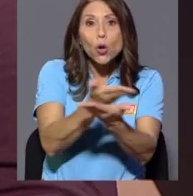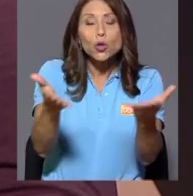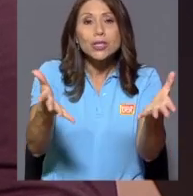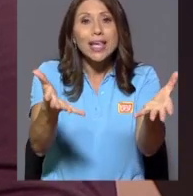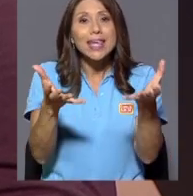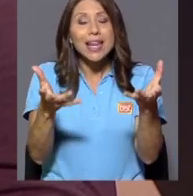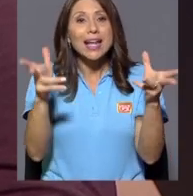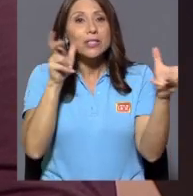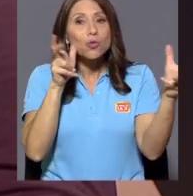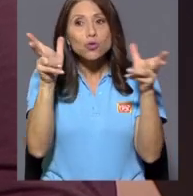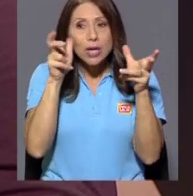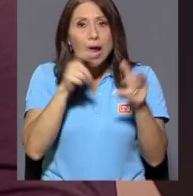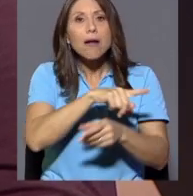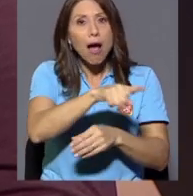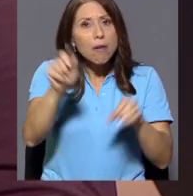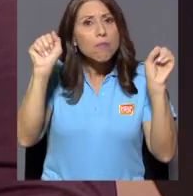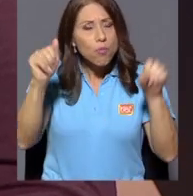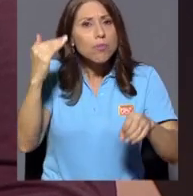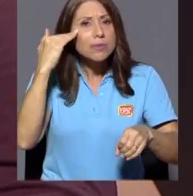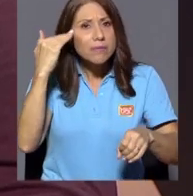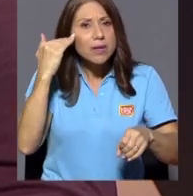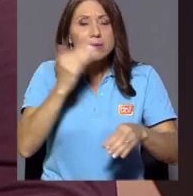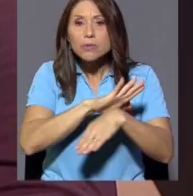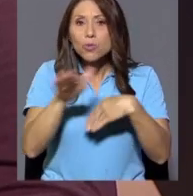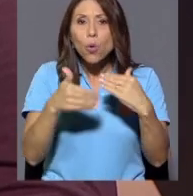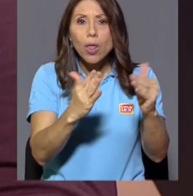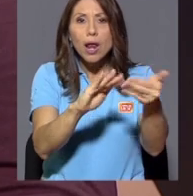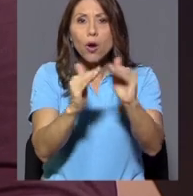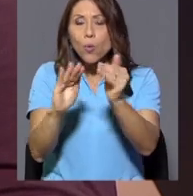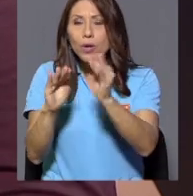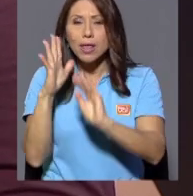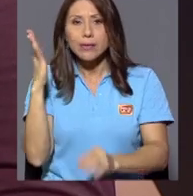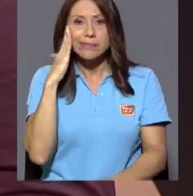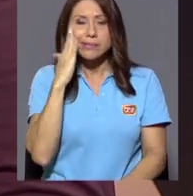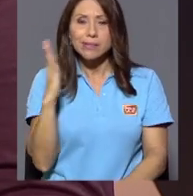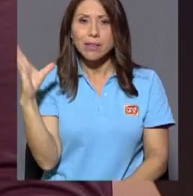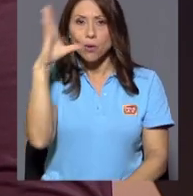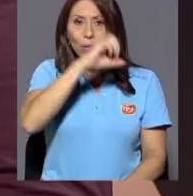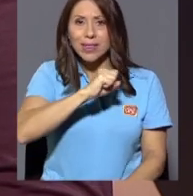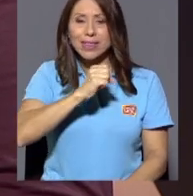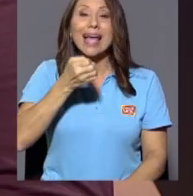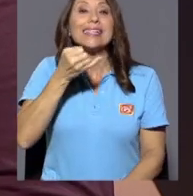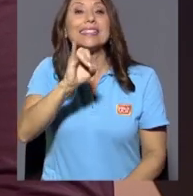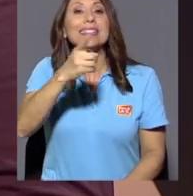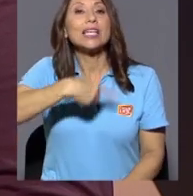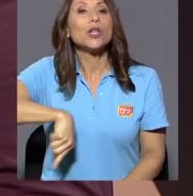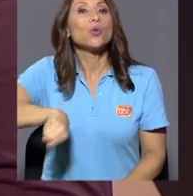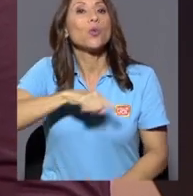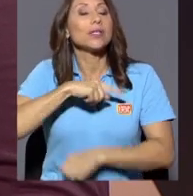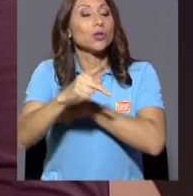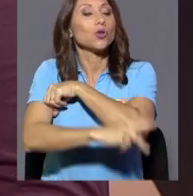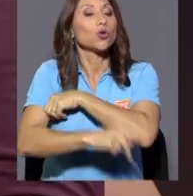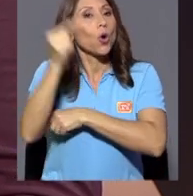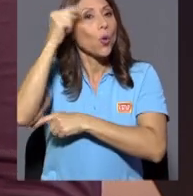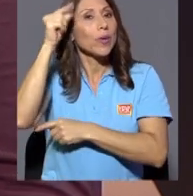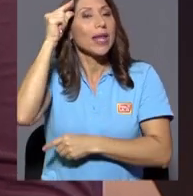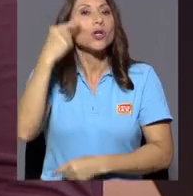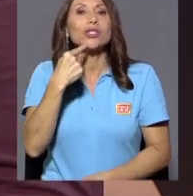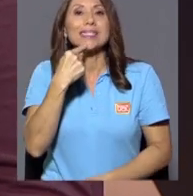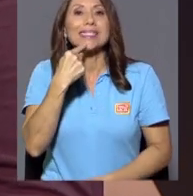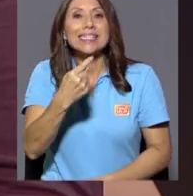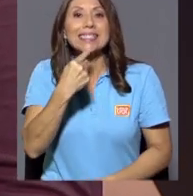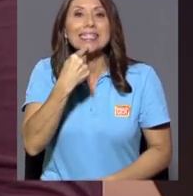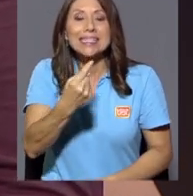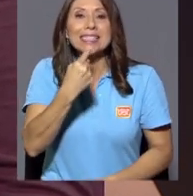por parte de los rectores pero de la comunidad toda de que si nuestros gobiernos siguen afirmando que la